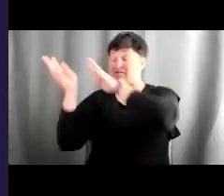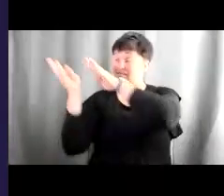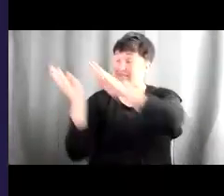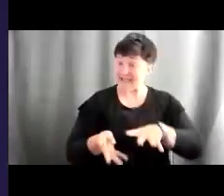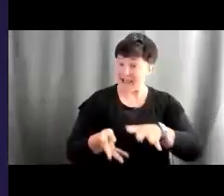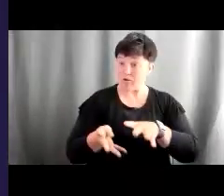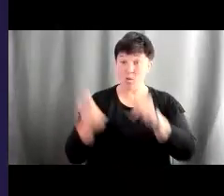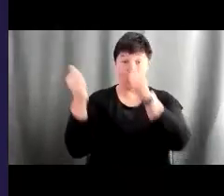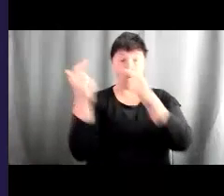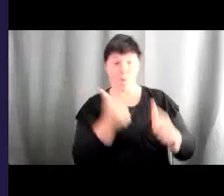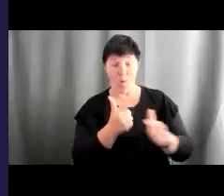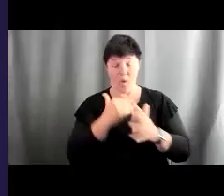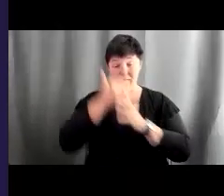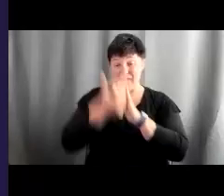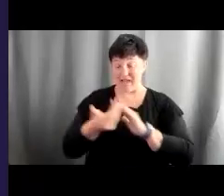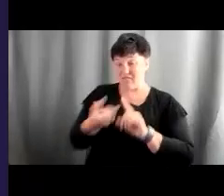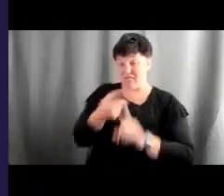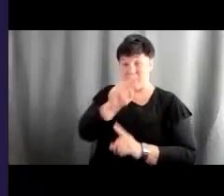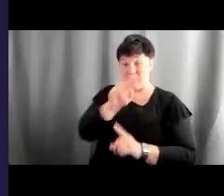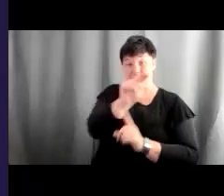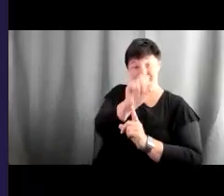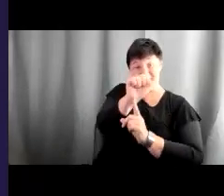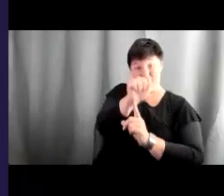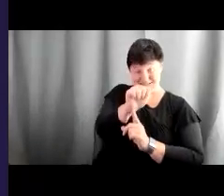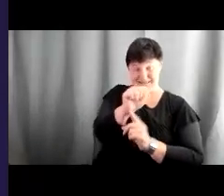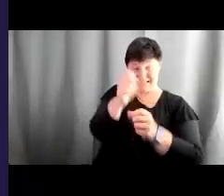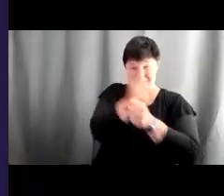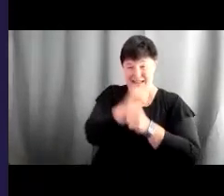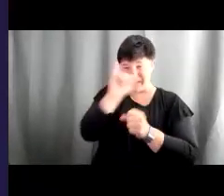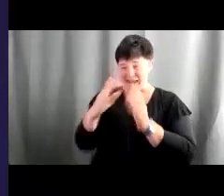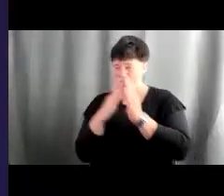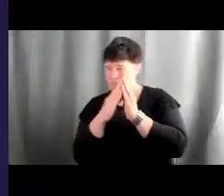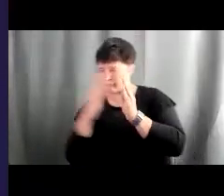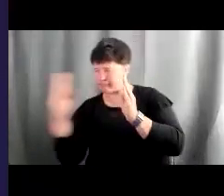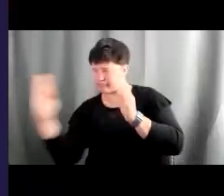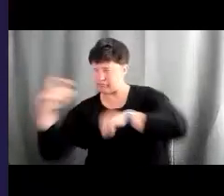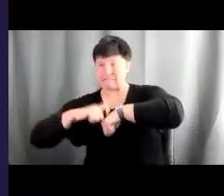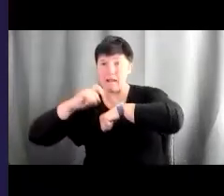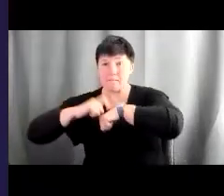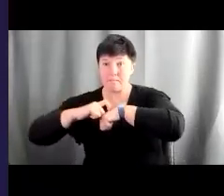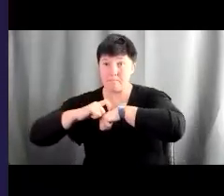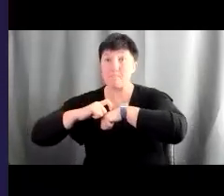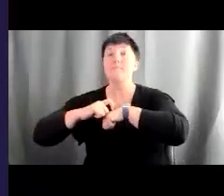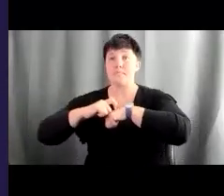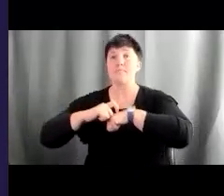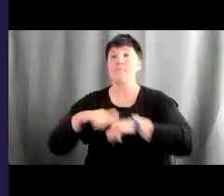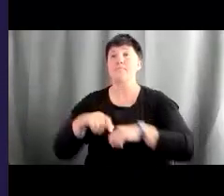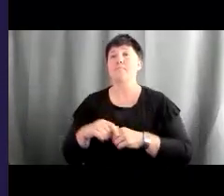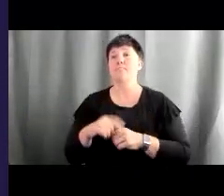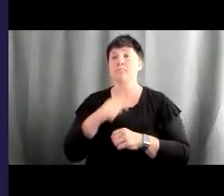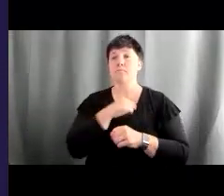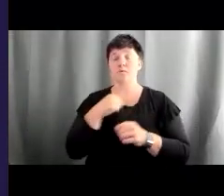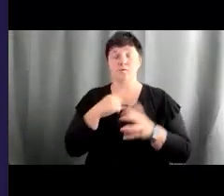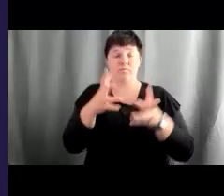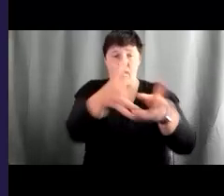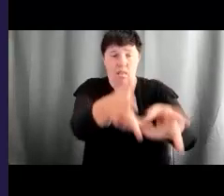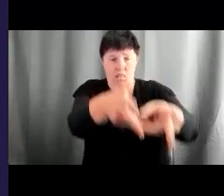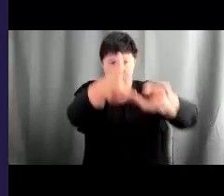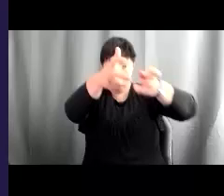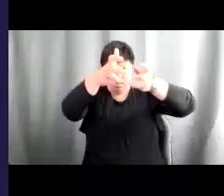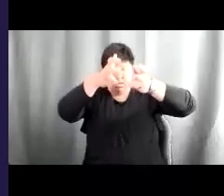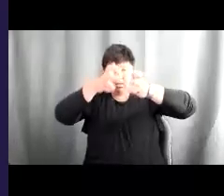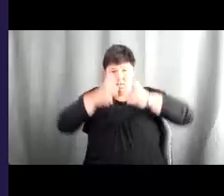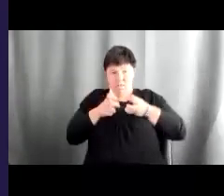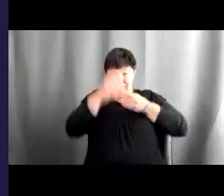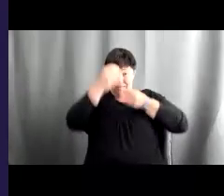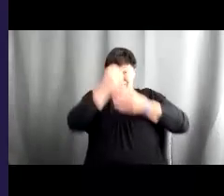todos estos archivos de la NASA para obtener esa serie temporal de 10 años, tomamos todos los que hemos tomado y los